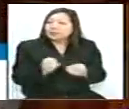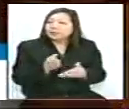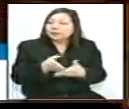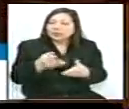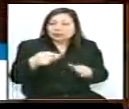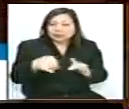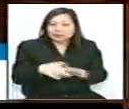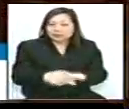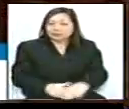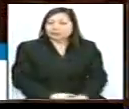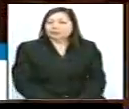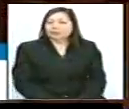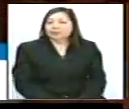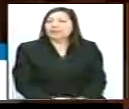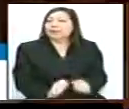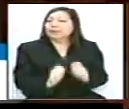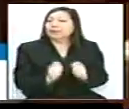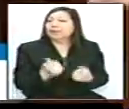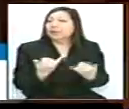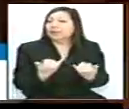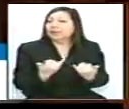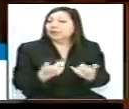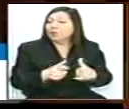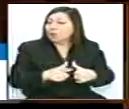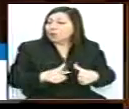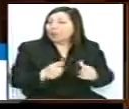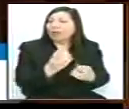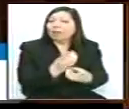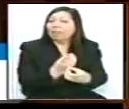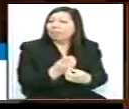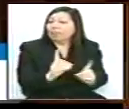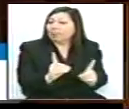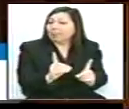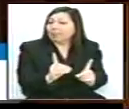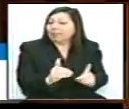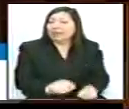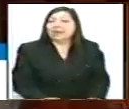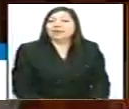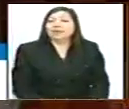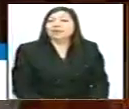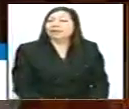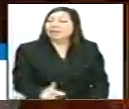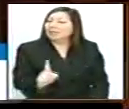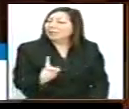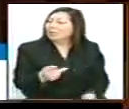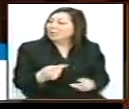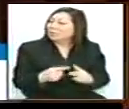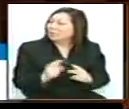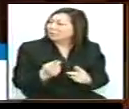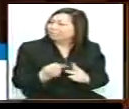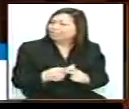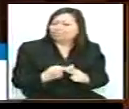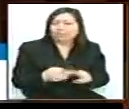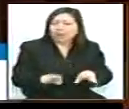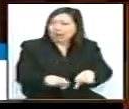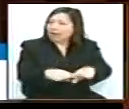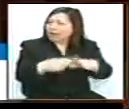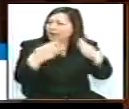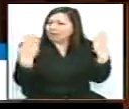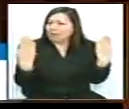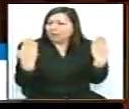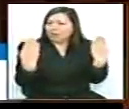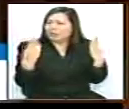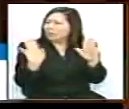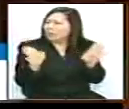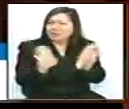ha recordado, estoy en interrupción, se les ha recordado que este es un espacio democrático de deliberación. No vamos a empezar, presidente, si no se abren las puertas. Esta